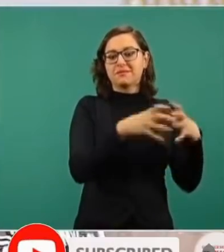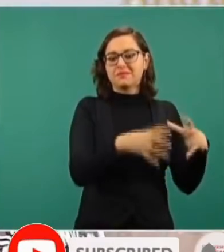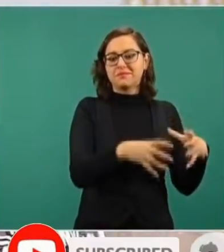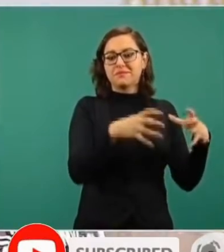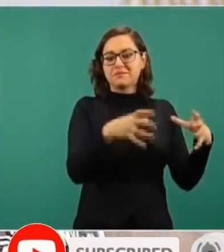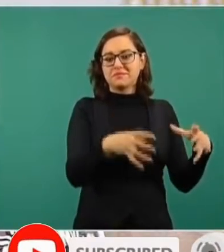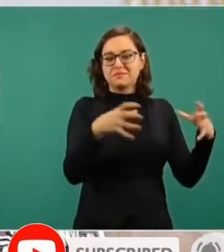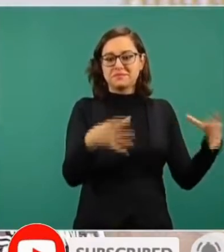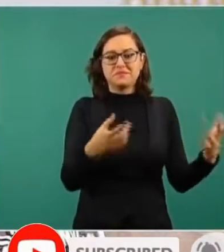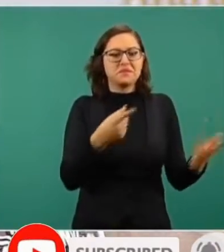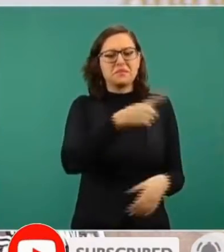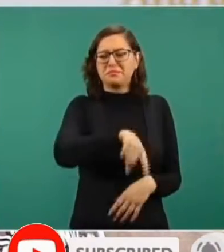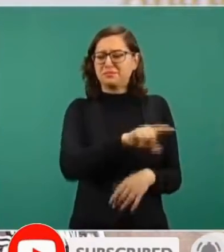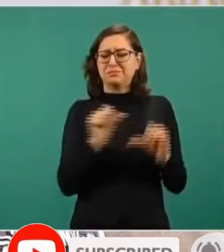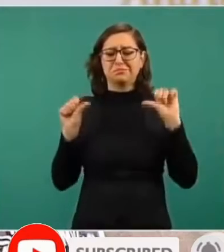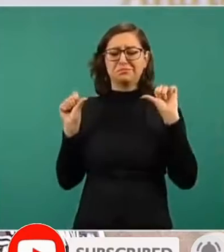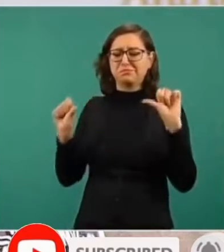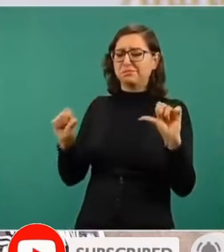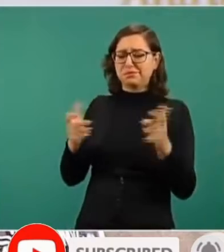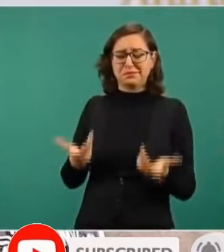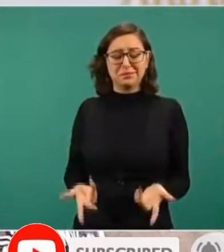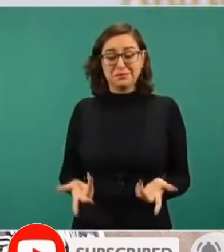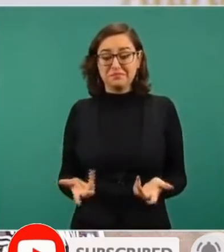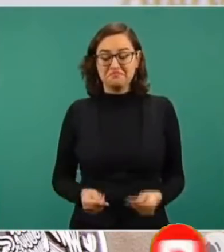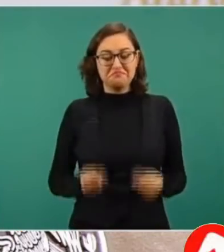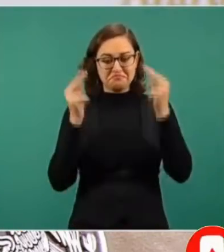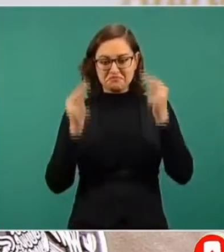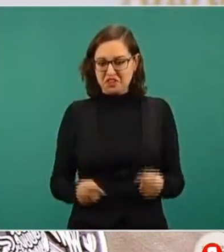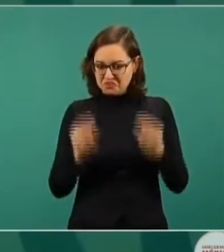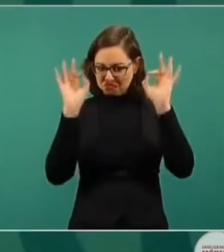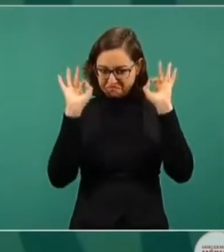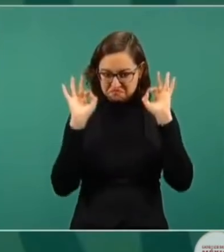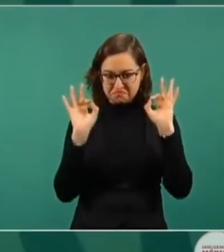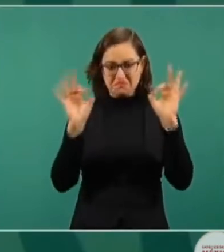garantizando la inversión, tienen el negocio redondo.